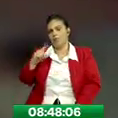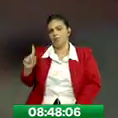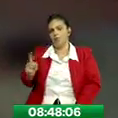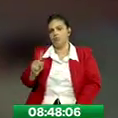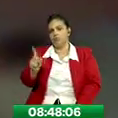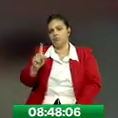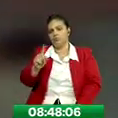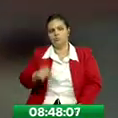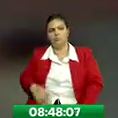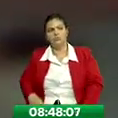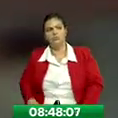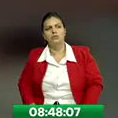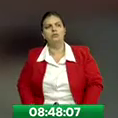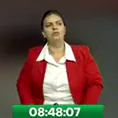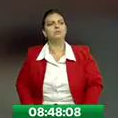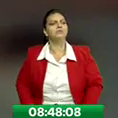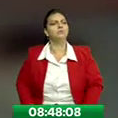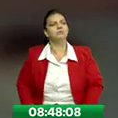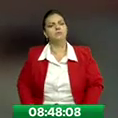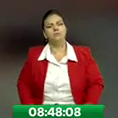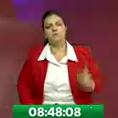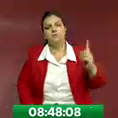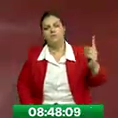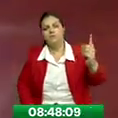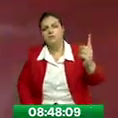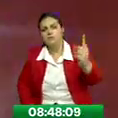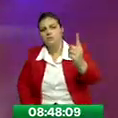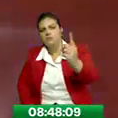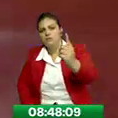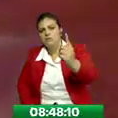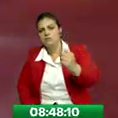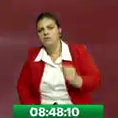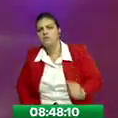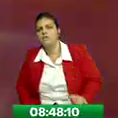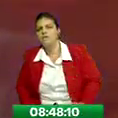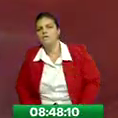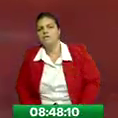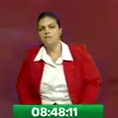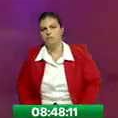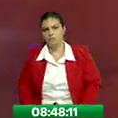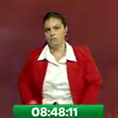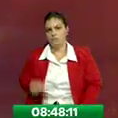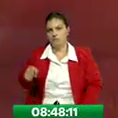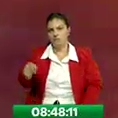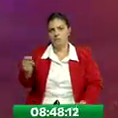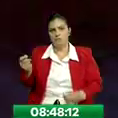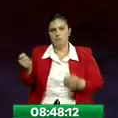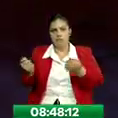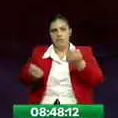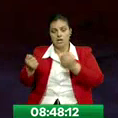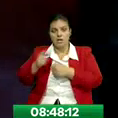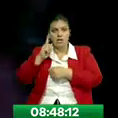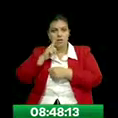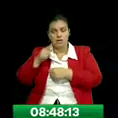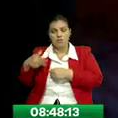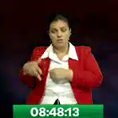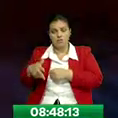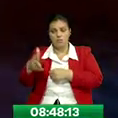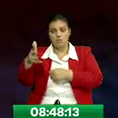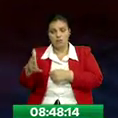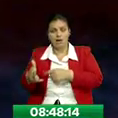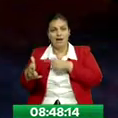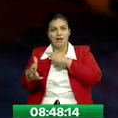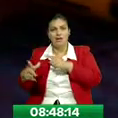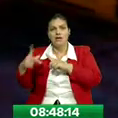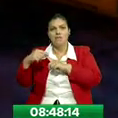embargo, a una cuadra de distancia la muerte le llegó al interior de un auto negro. Era su primo, personaje que se